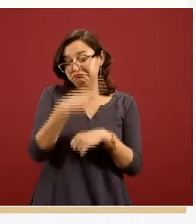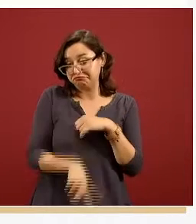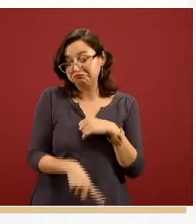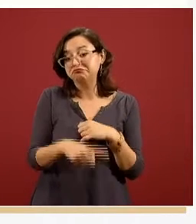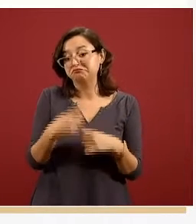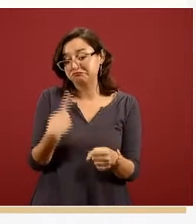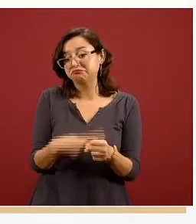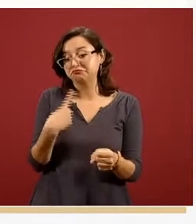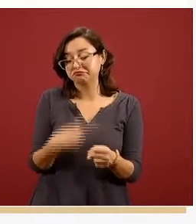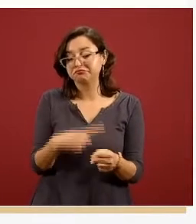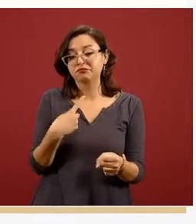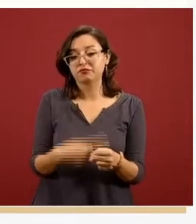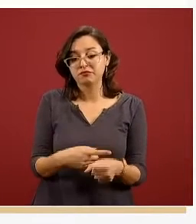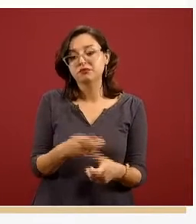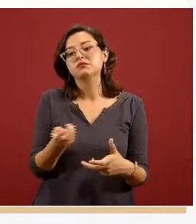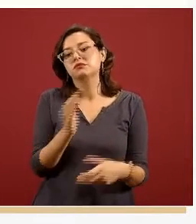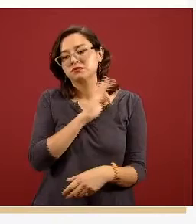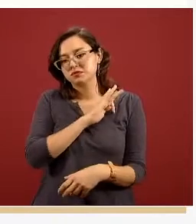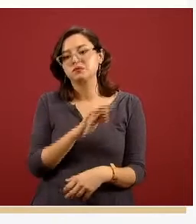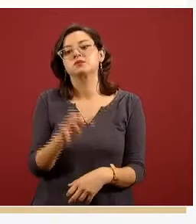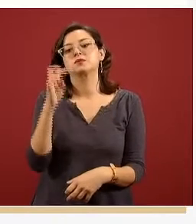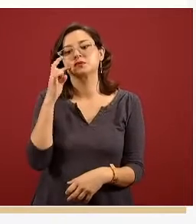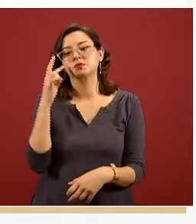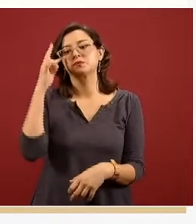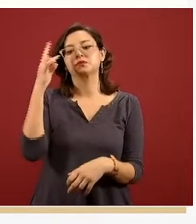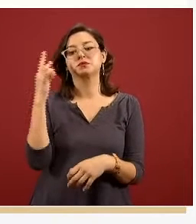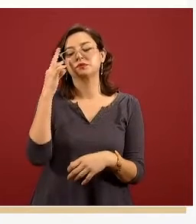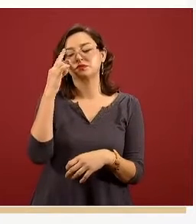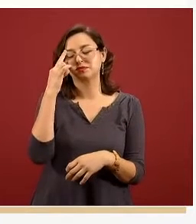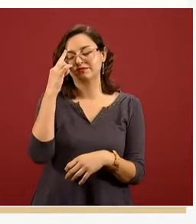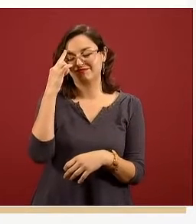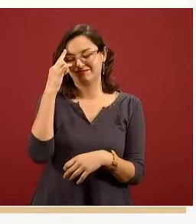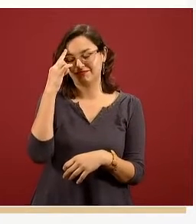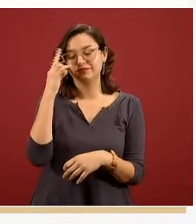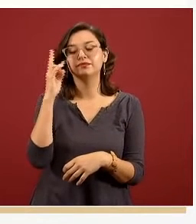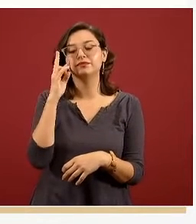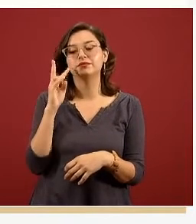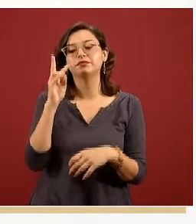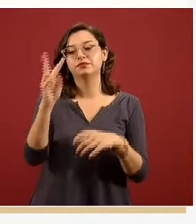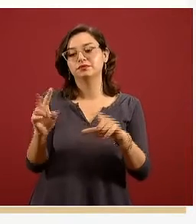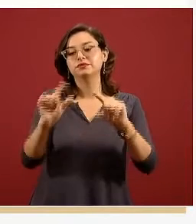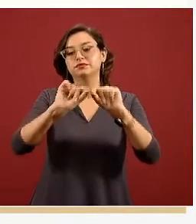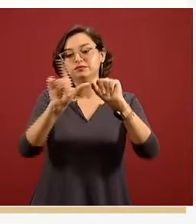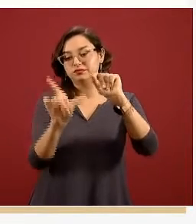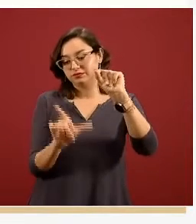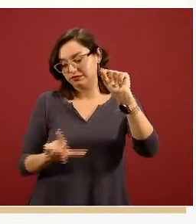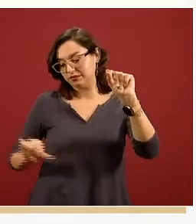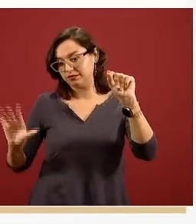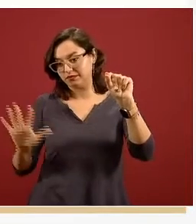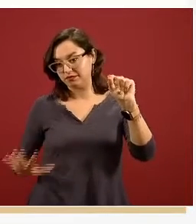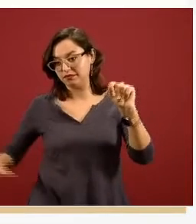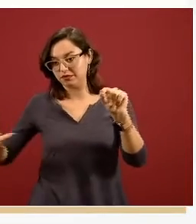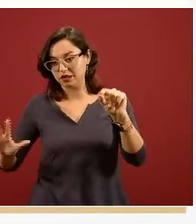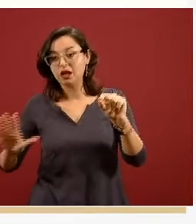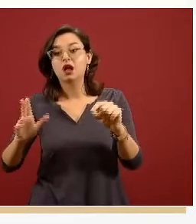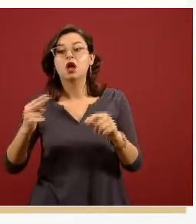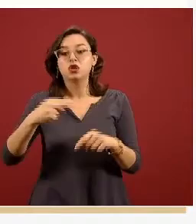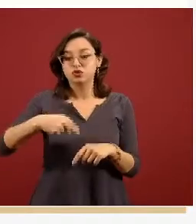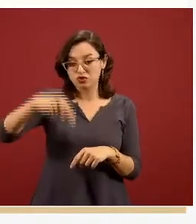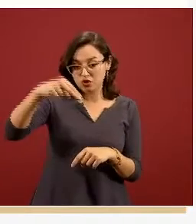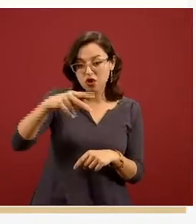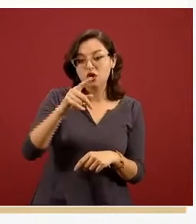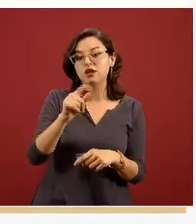vemos nuevamente los estados de la península, los estados de la región noroeste y los estados del